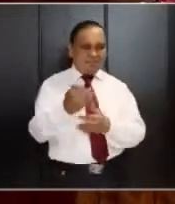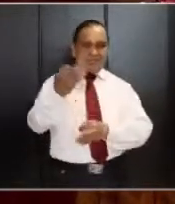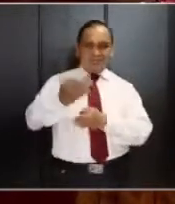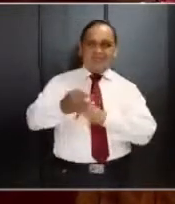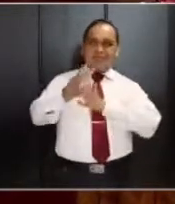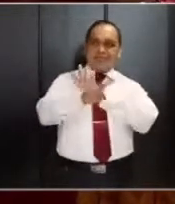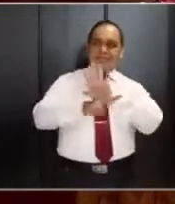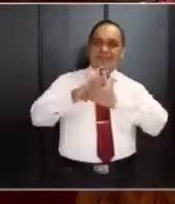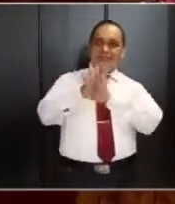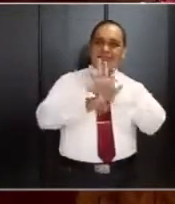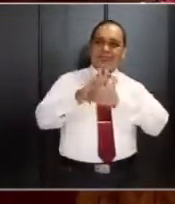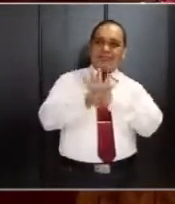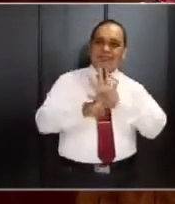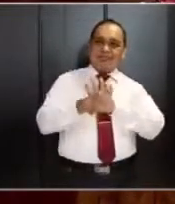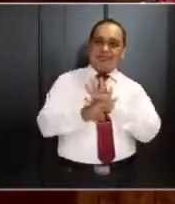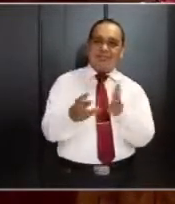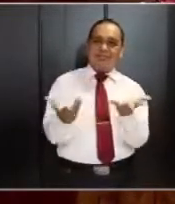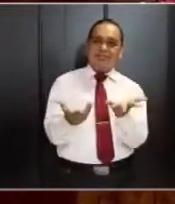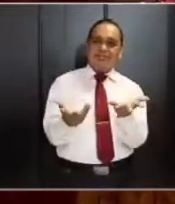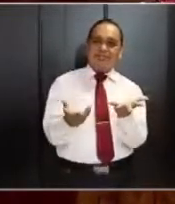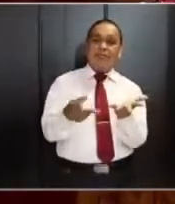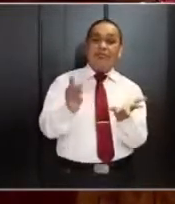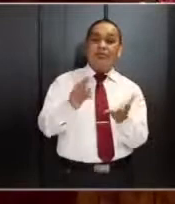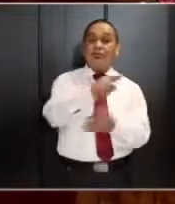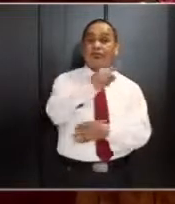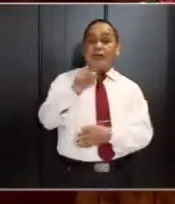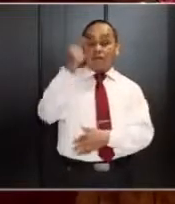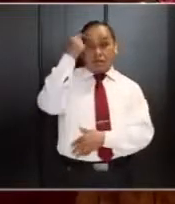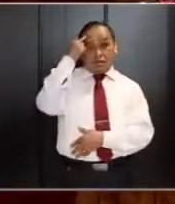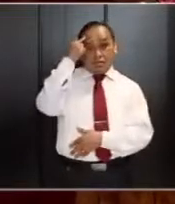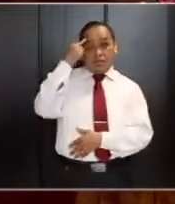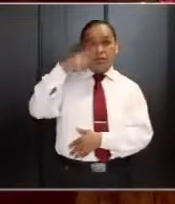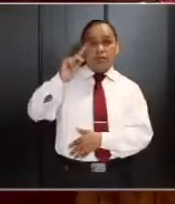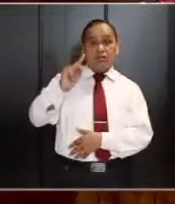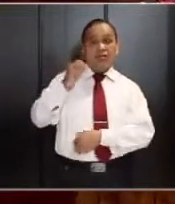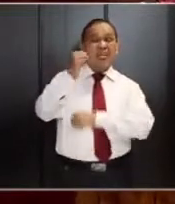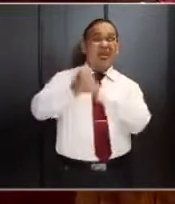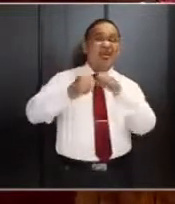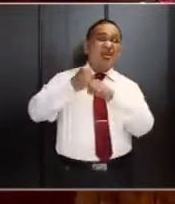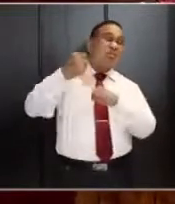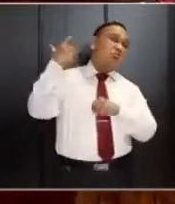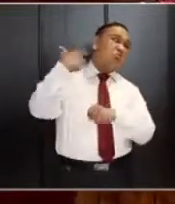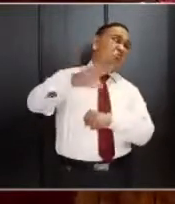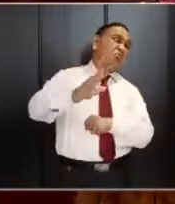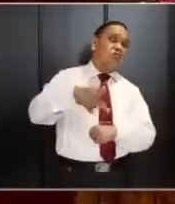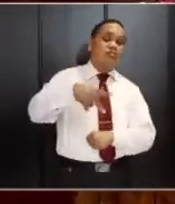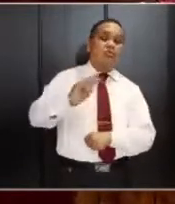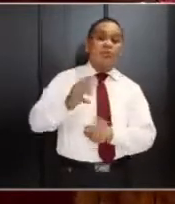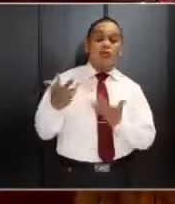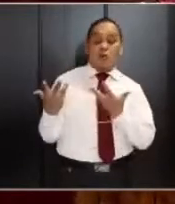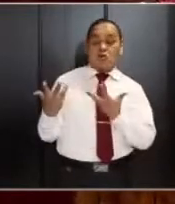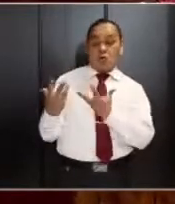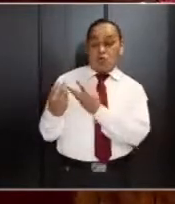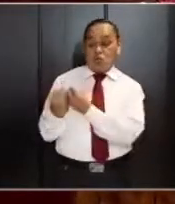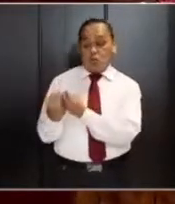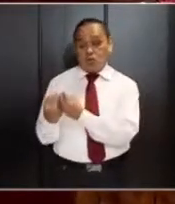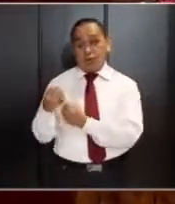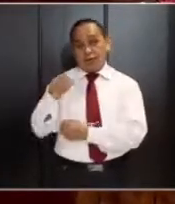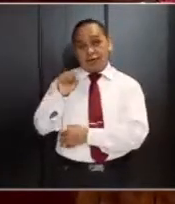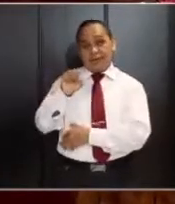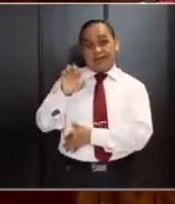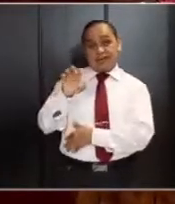porque lo que tú dices tiene corta memoria. Ahí nos pone una del año de quién sabe qué, donde como se juntaron con los de